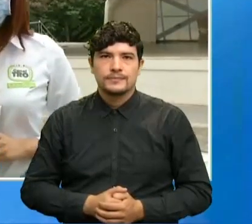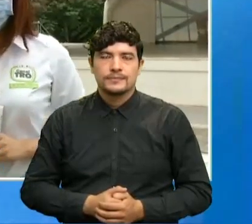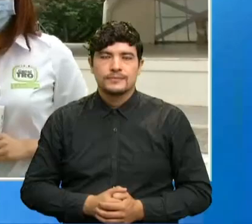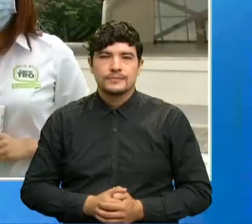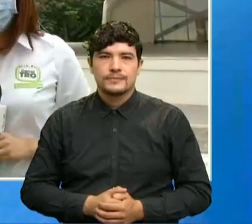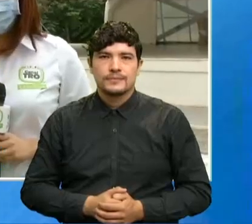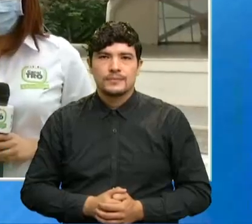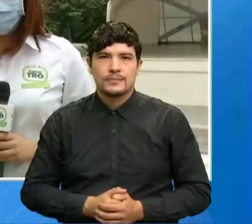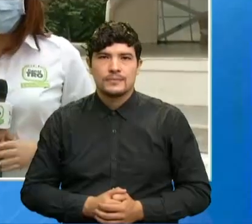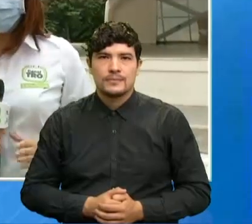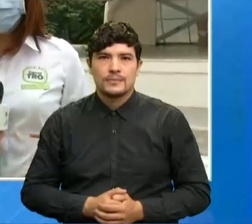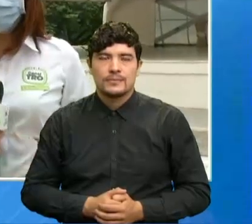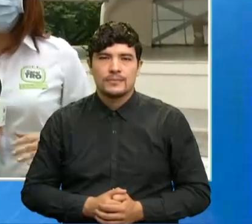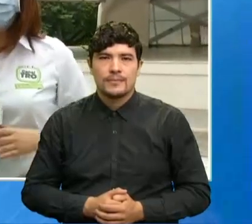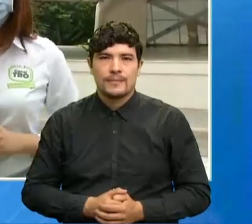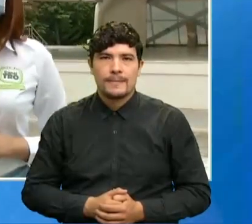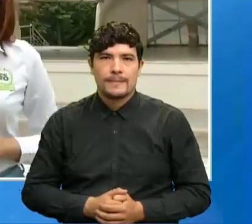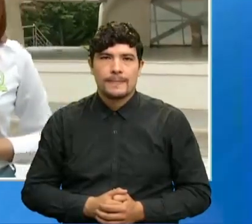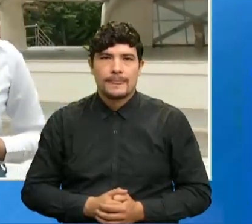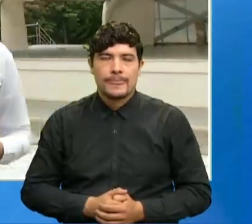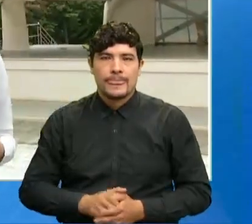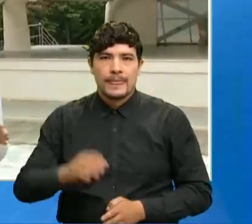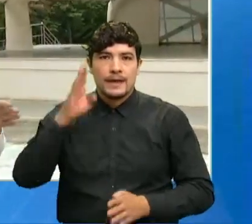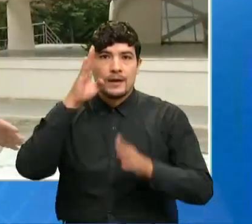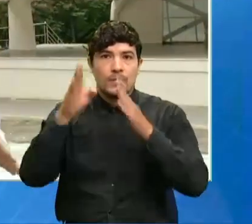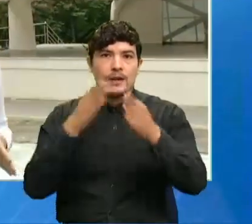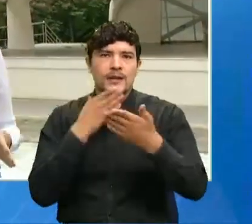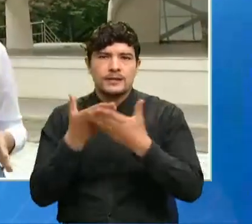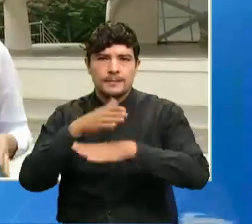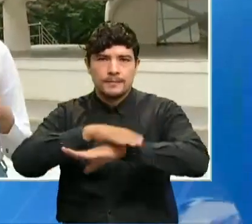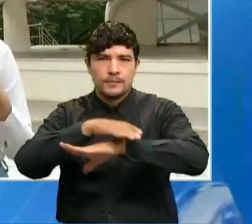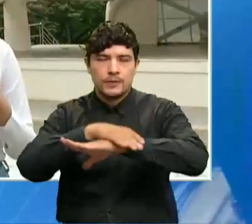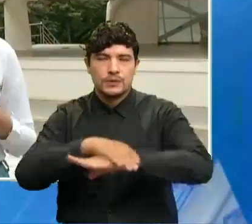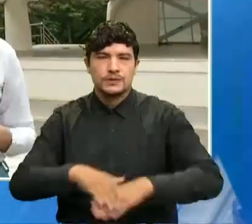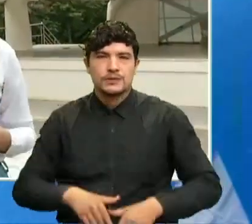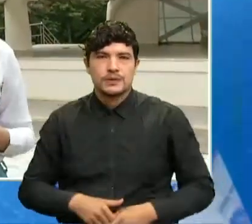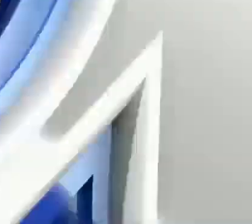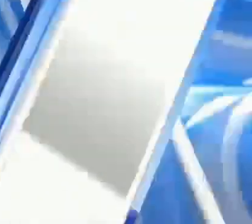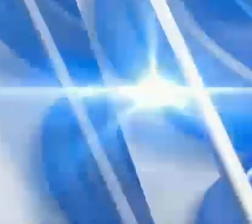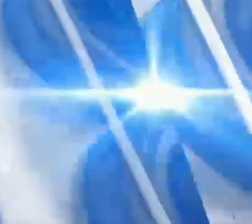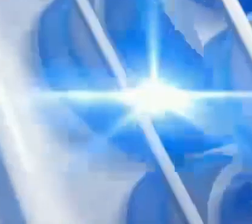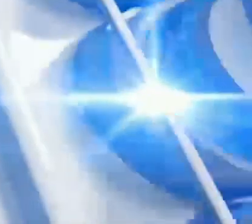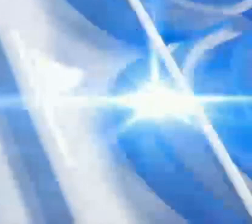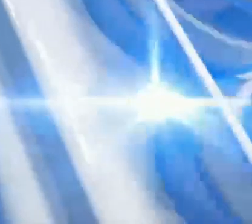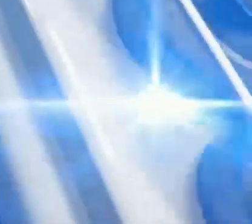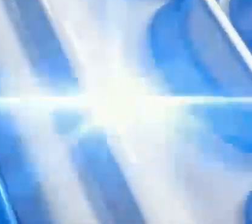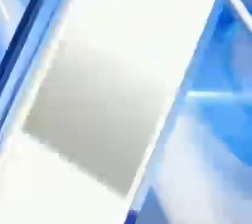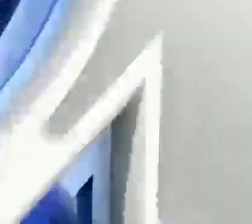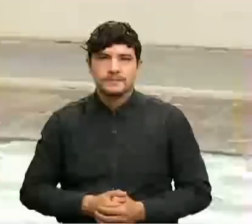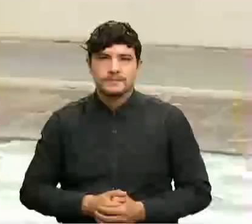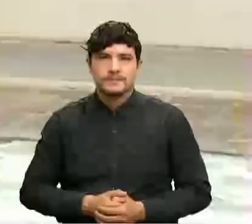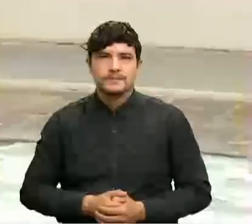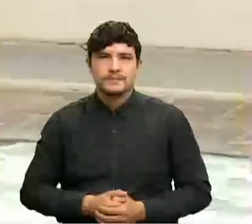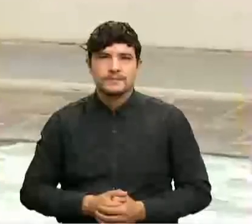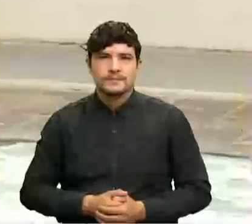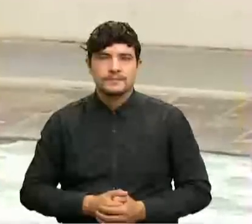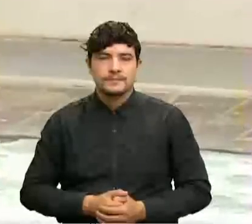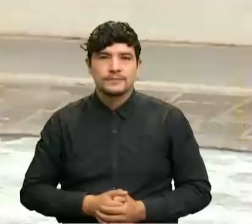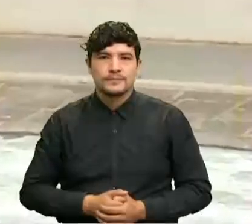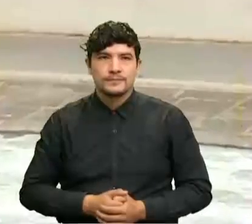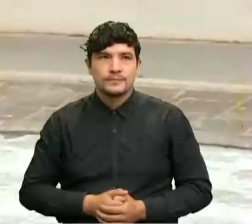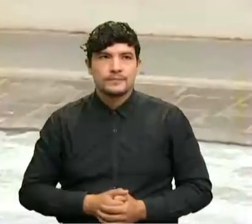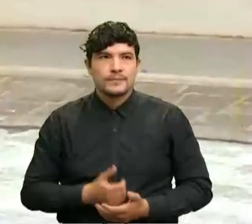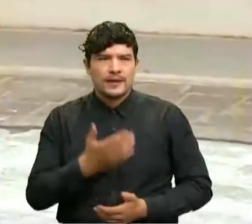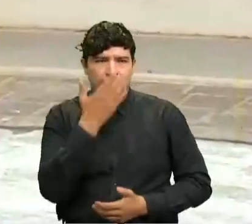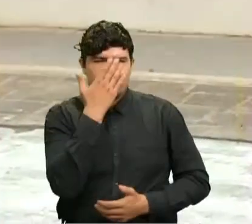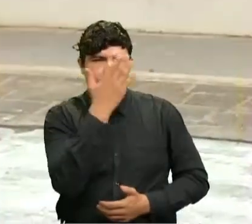Una 20 de la tarde, Sergio, televidentes, un saludo para todos ustedes. Me encuentro en el exterior de la alcaldía del municipio de Piedecuesta, donde durante la mañana